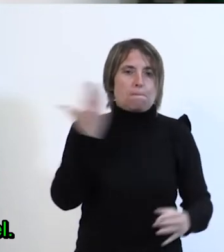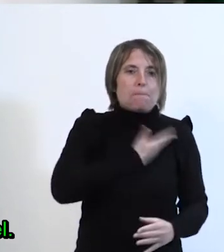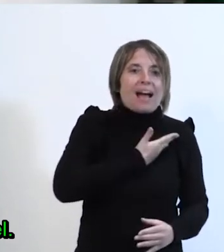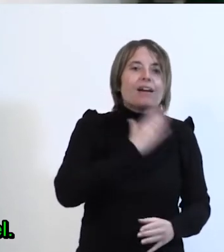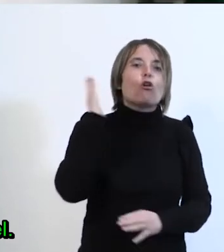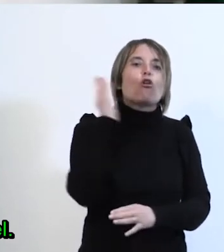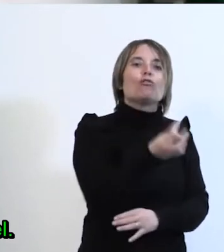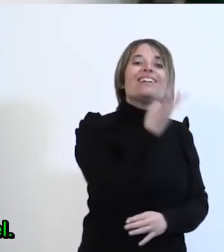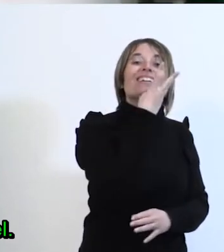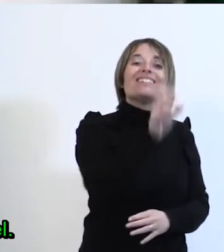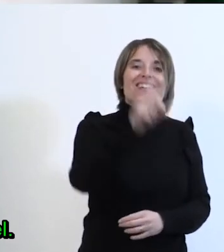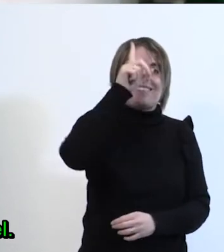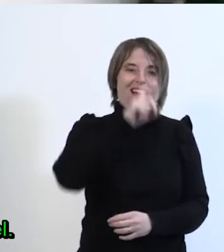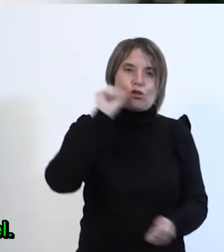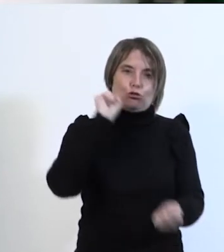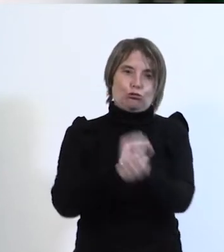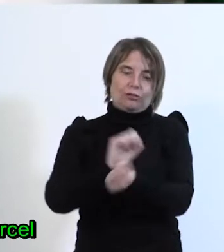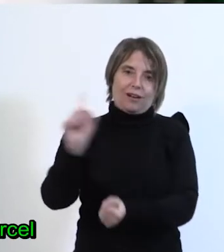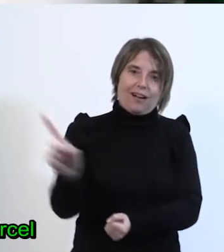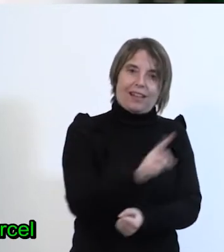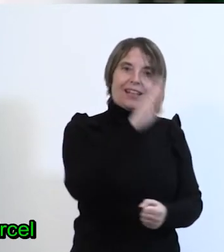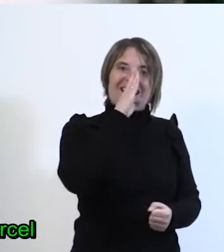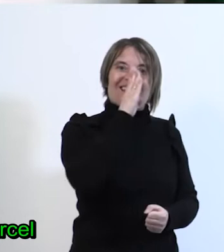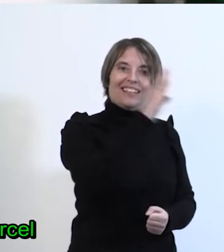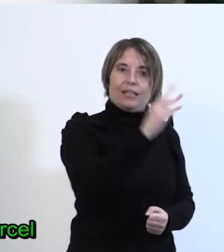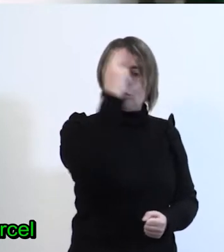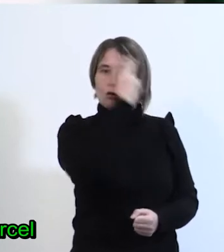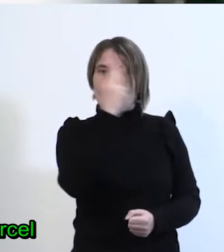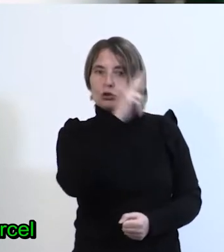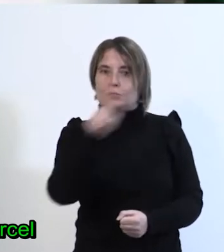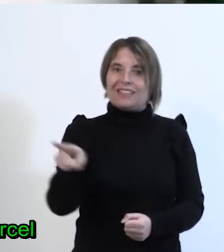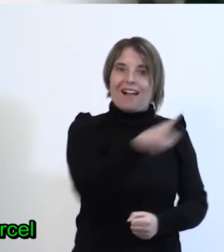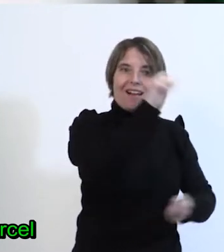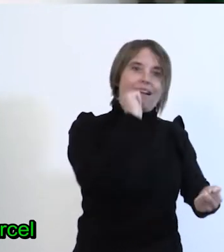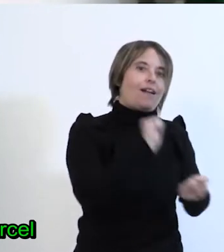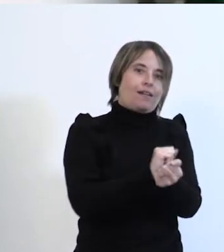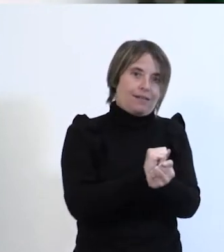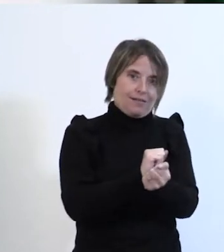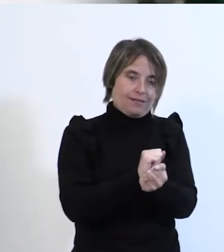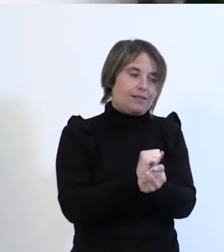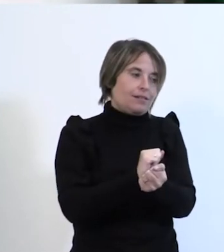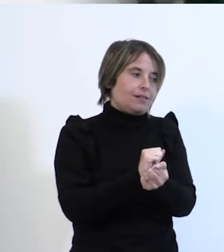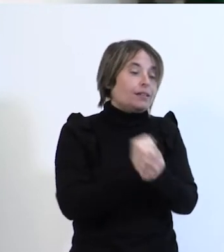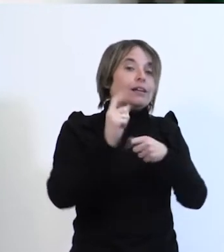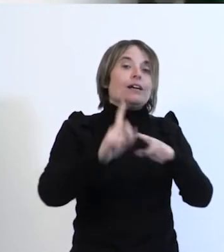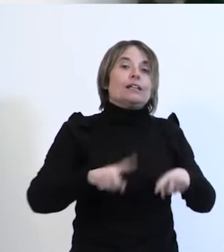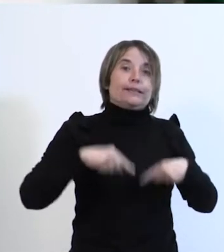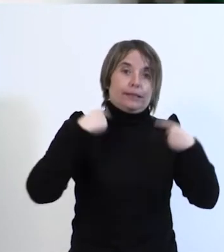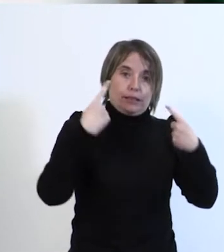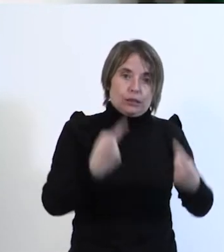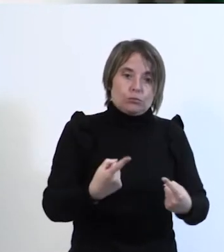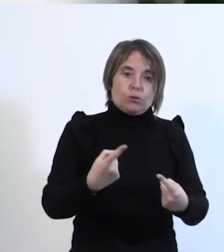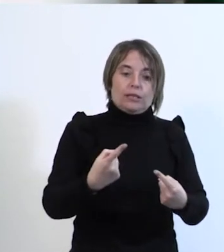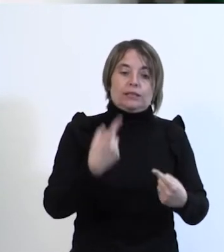y la condenan a 30 años de cárcel. Va directamente del hospital a la cárcel y poco